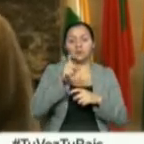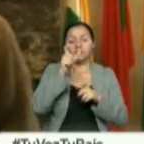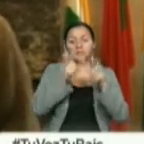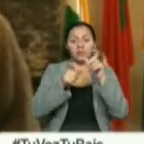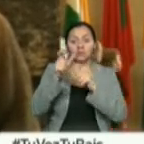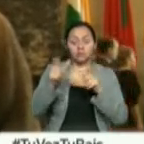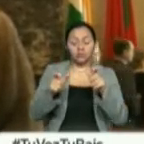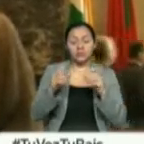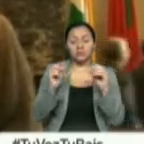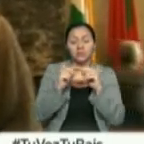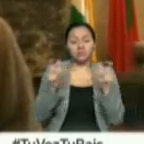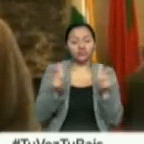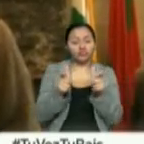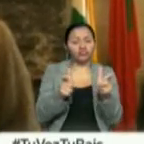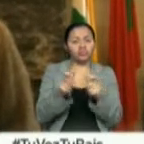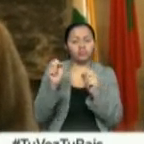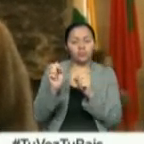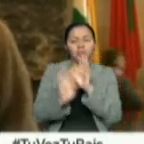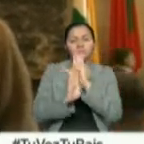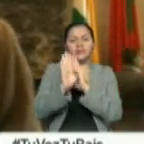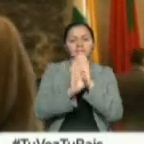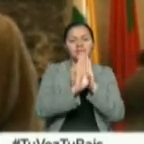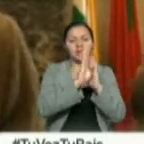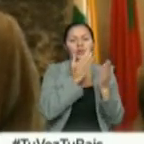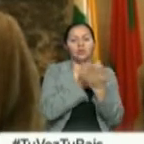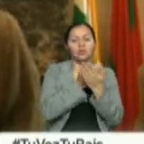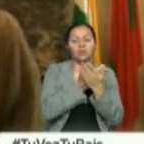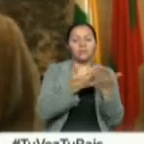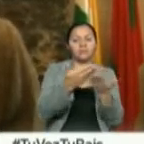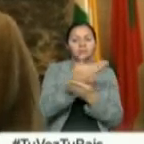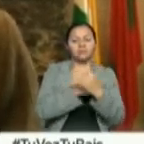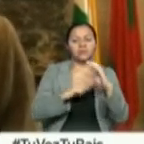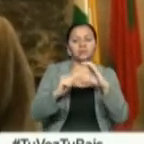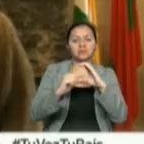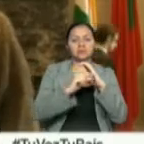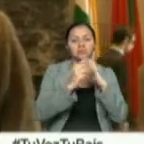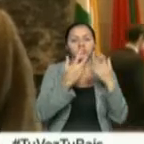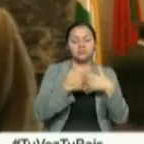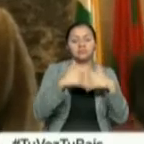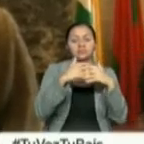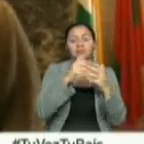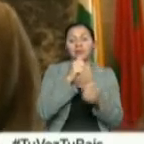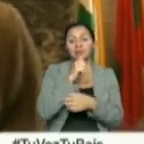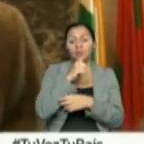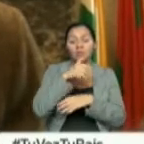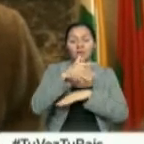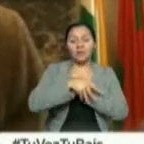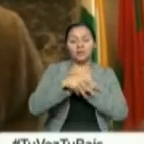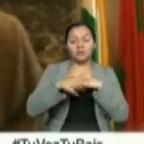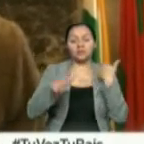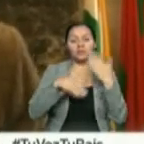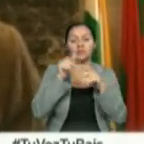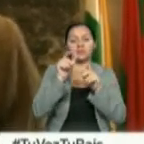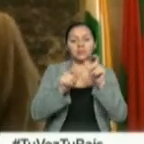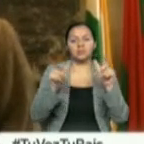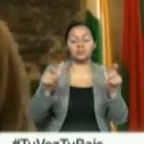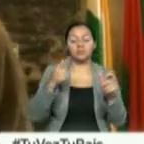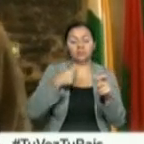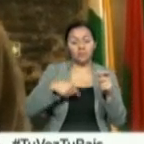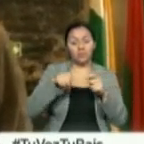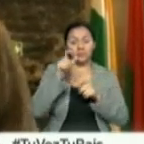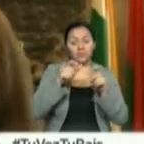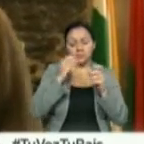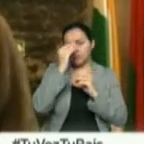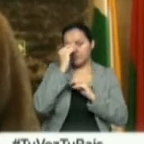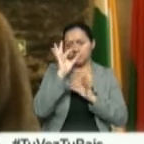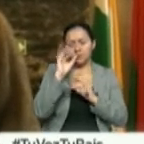especialmente las más pequeñas puedan tener la posibilidad de sufrir con agua potable y alcantarillado a todos ciudadanos creo que los ciudadanos tienen que